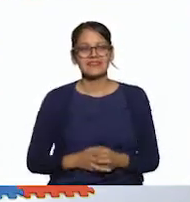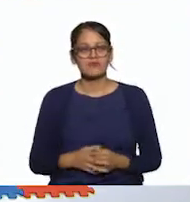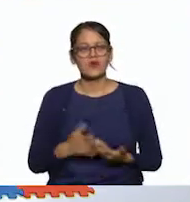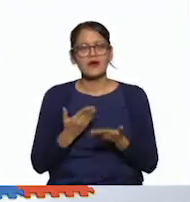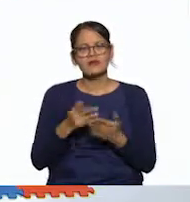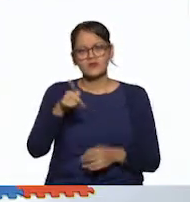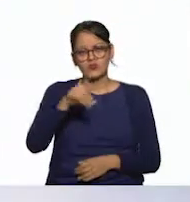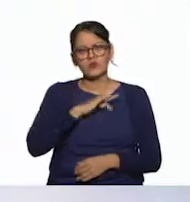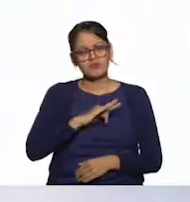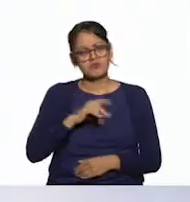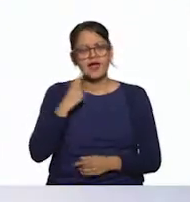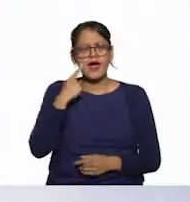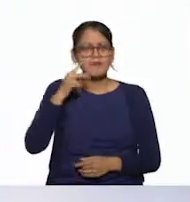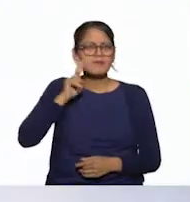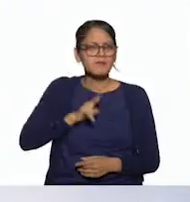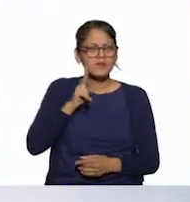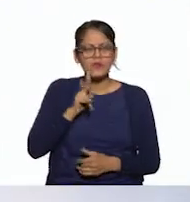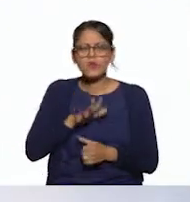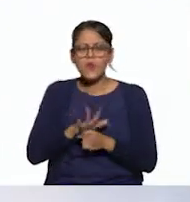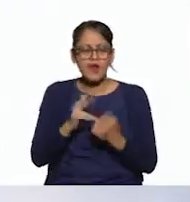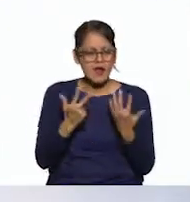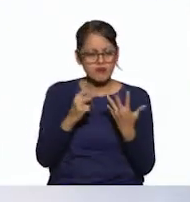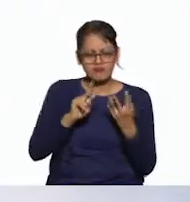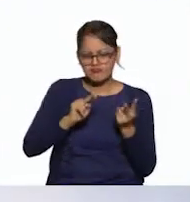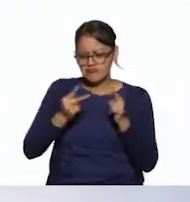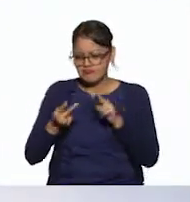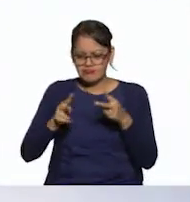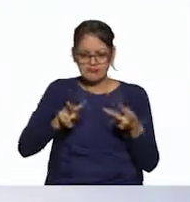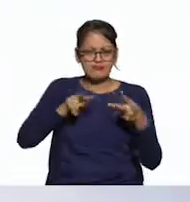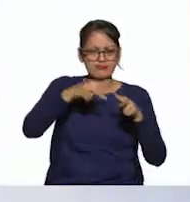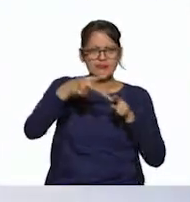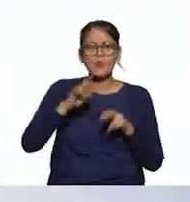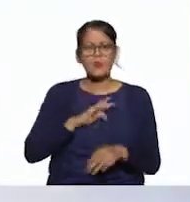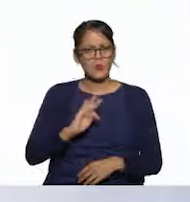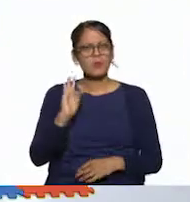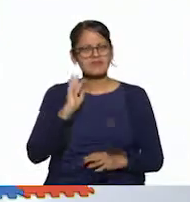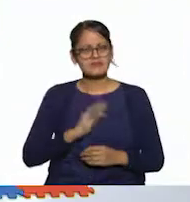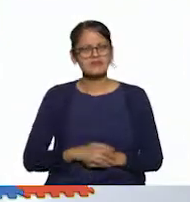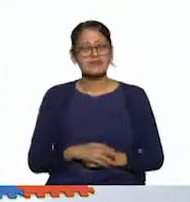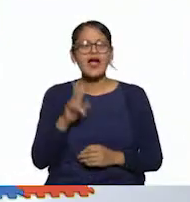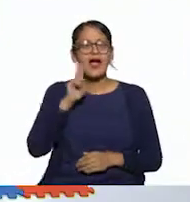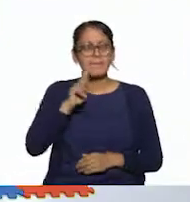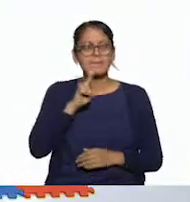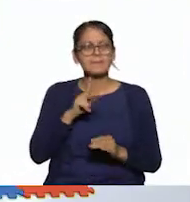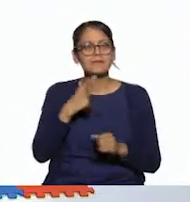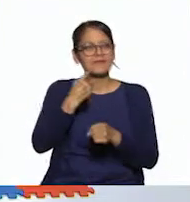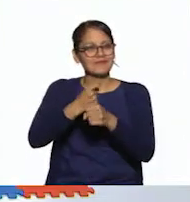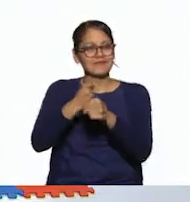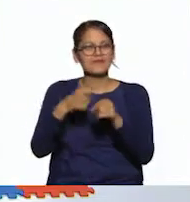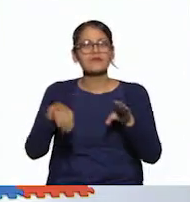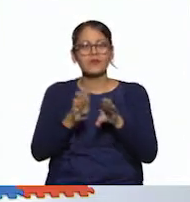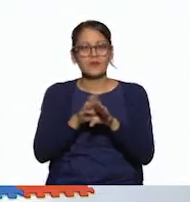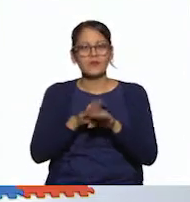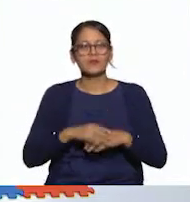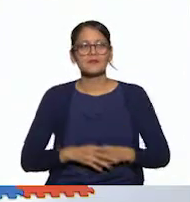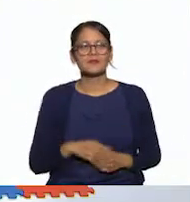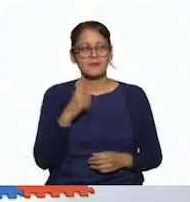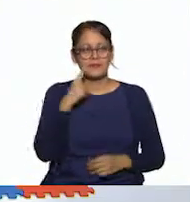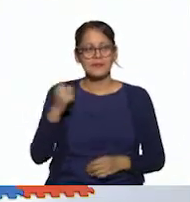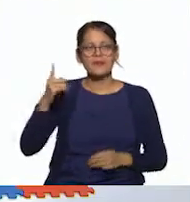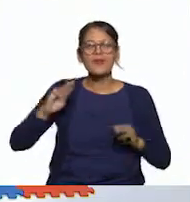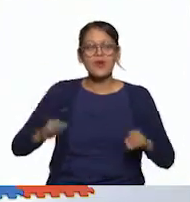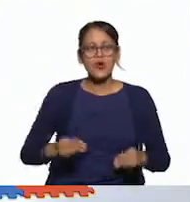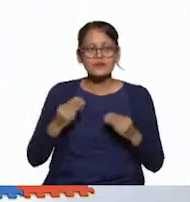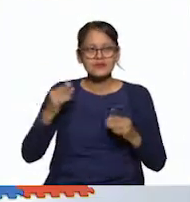que puedes tú experimentar con cualquiera de estas 8. Combinarlo como yo quiera, me parece bien. Entonces, vamos con la primera. Y esto dice